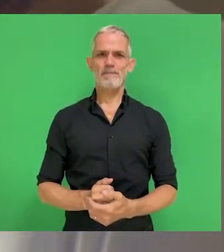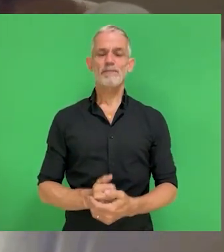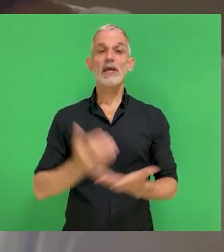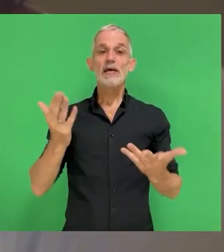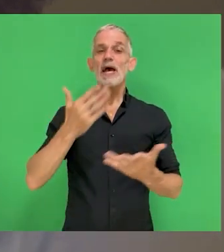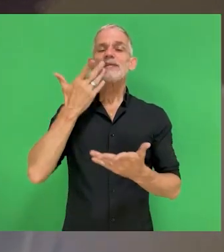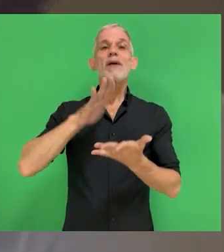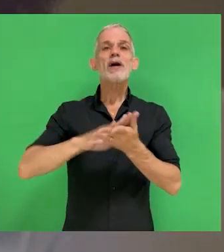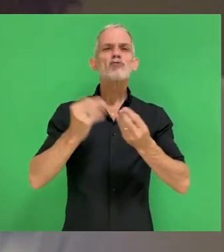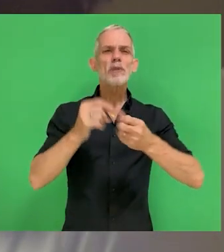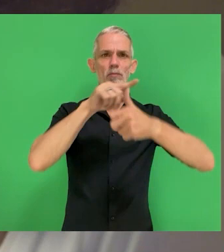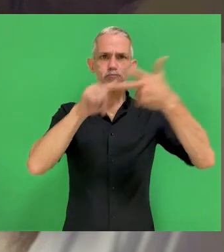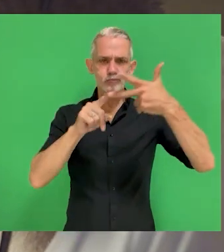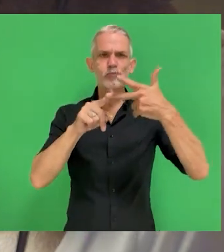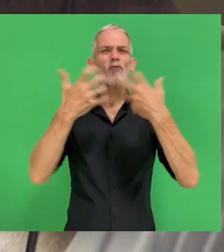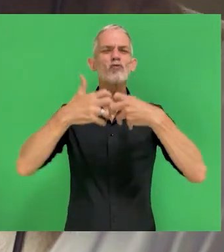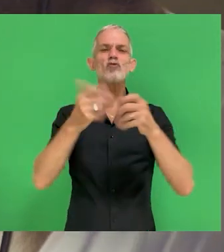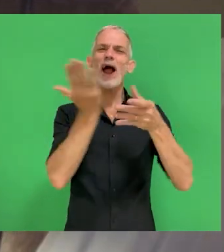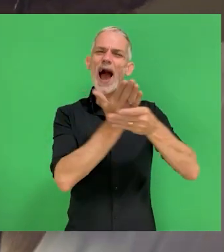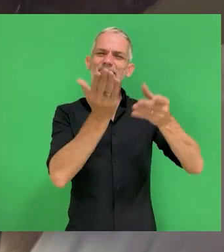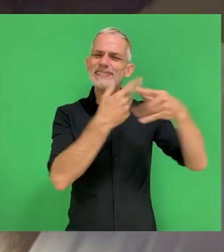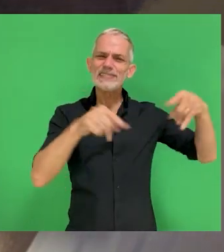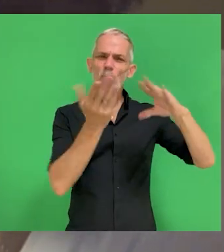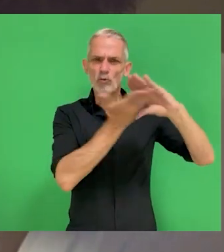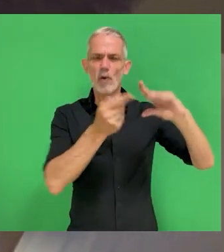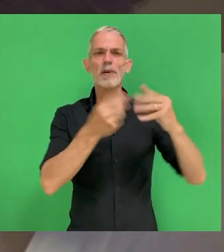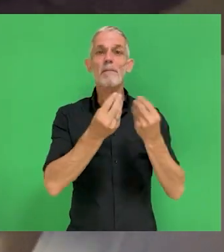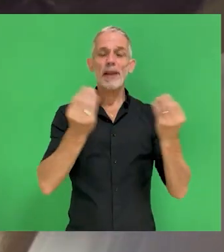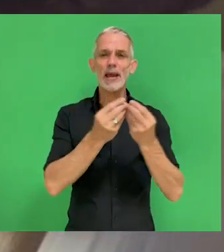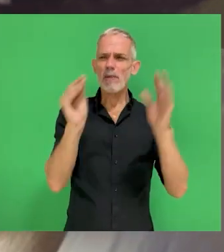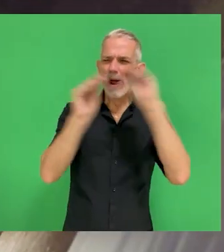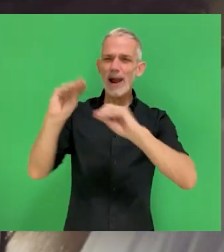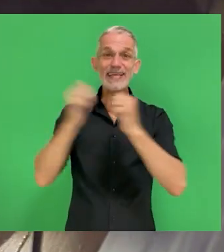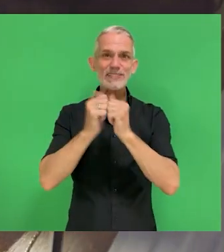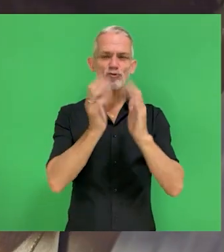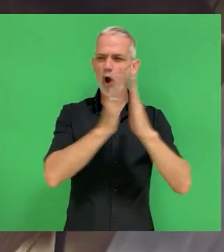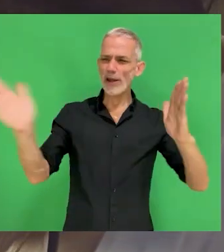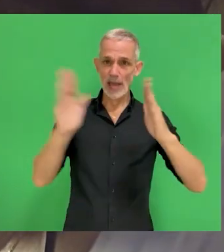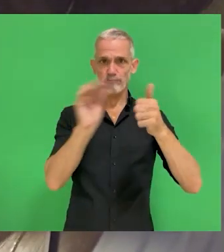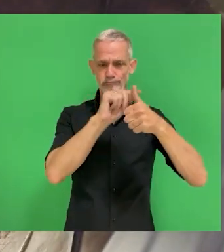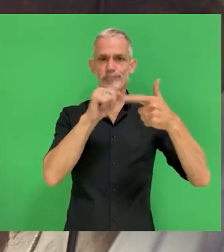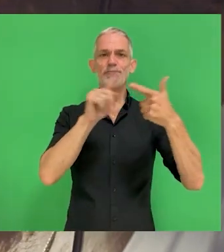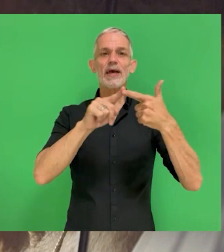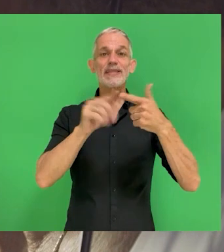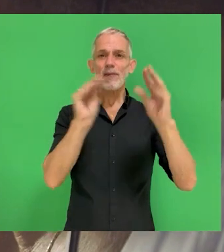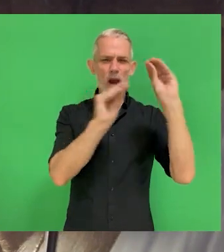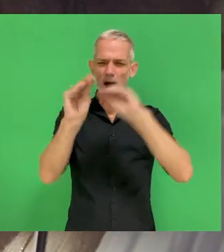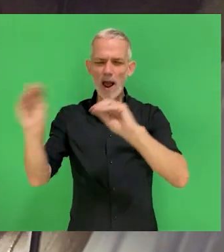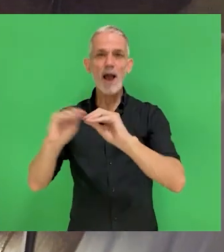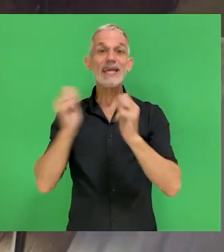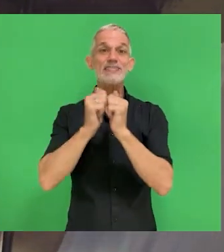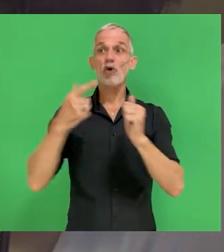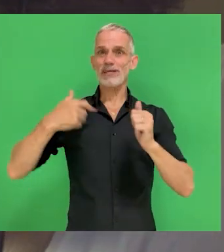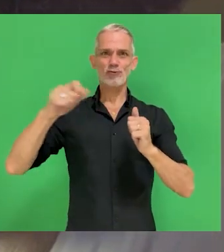Se habla de la triple función de los archivos para la reconstrucción de la historia institucional, la reconstrucción de la